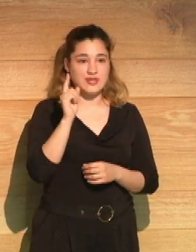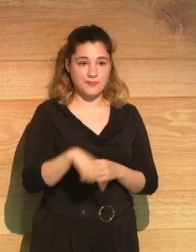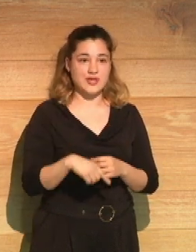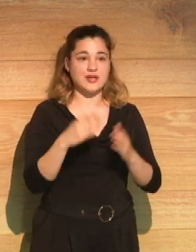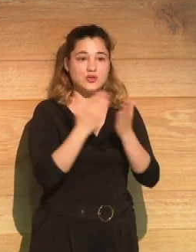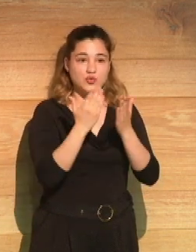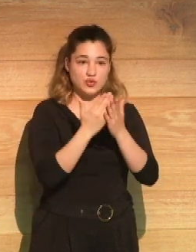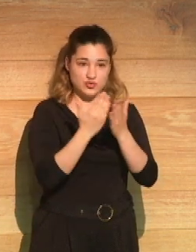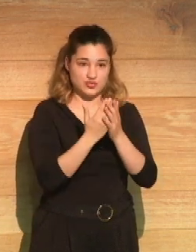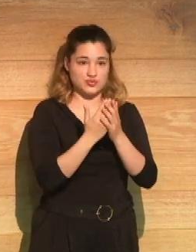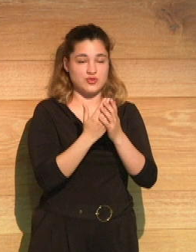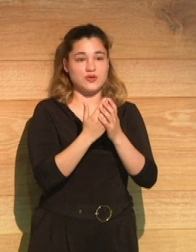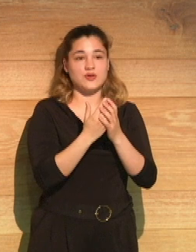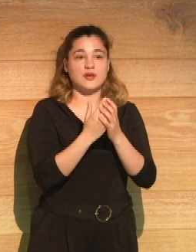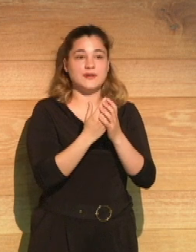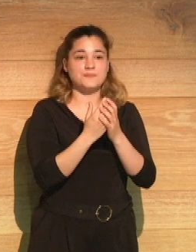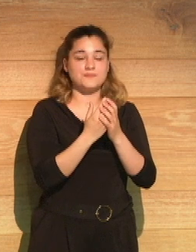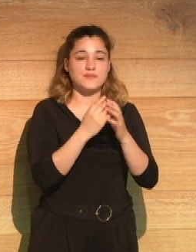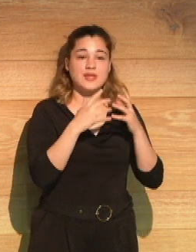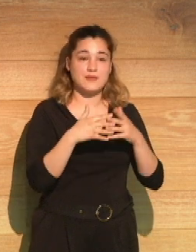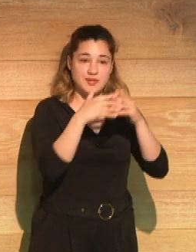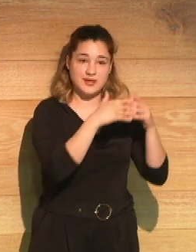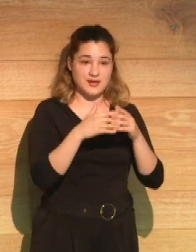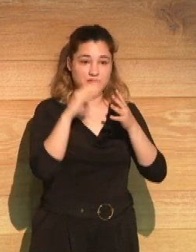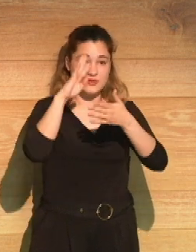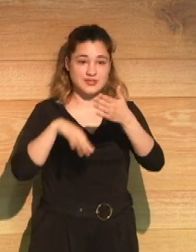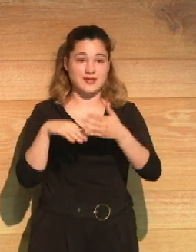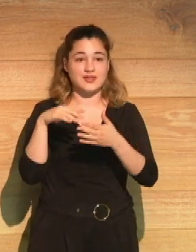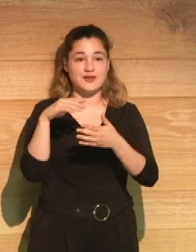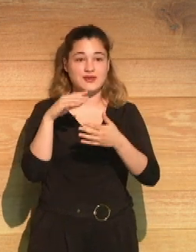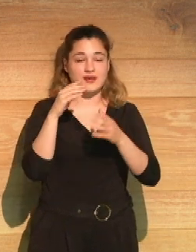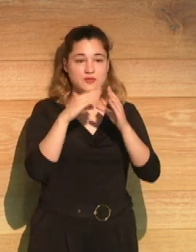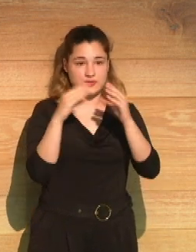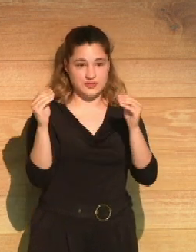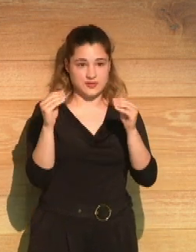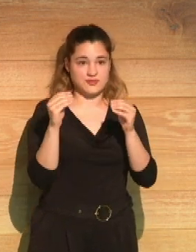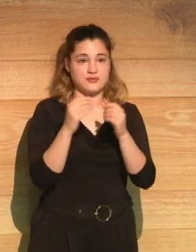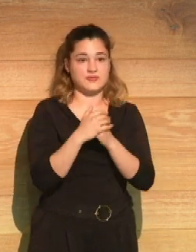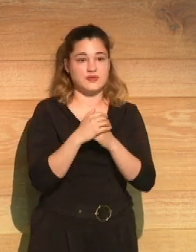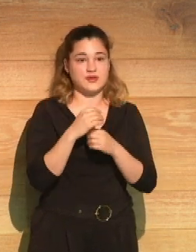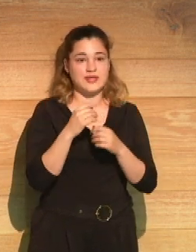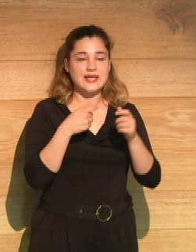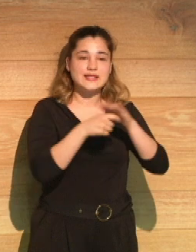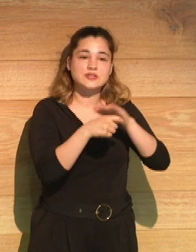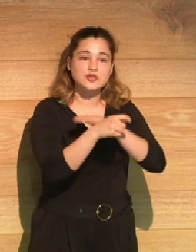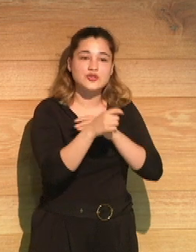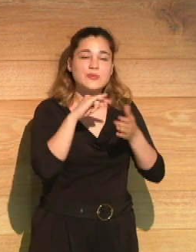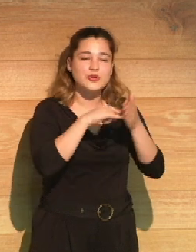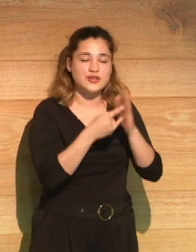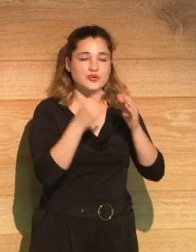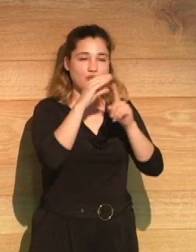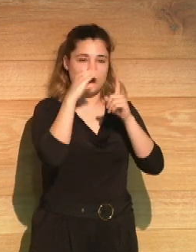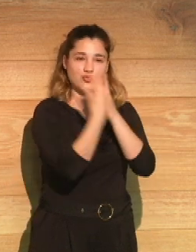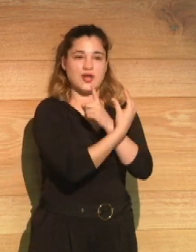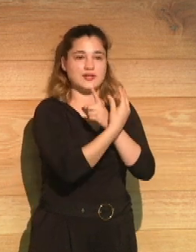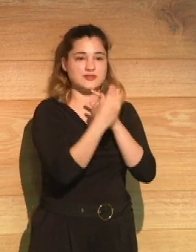Cultural Iberoamericana en la Universidad de Barcelona, en España, de Gestión de Proyectos Culturales en la Universidad del Rosario